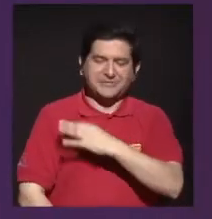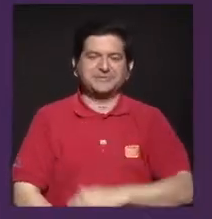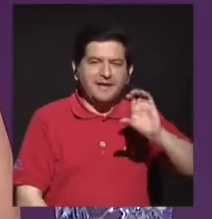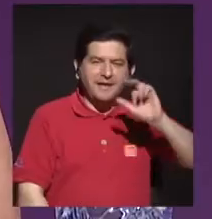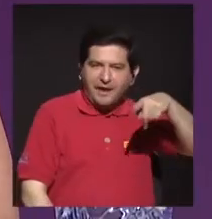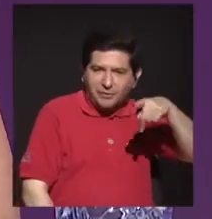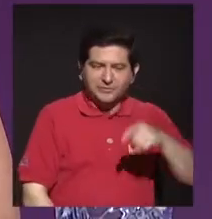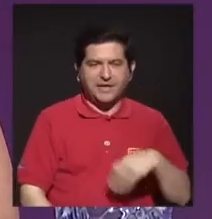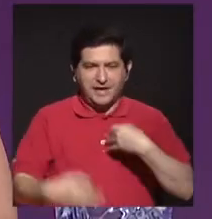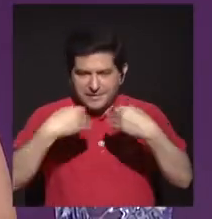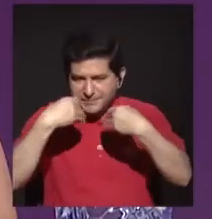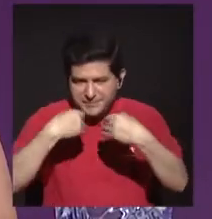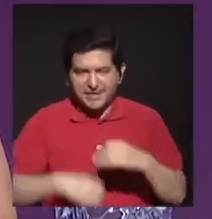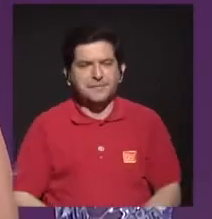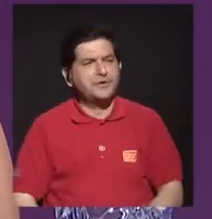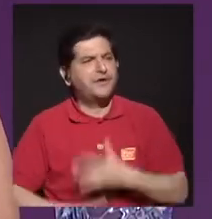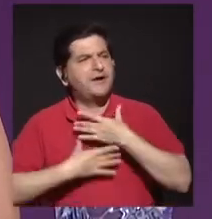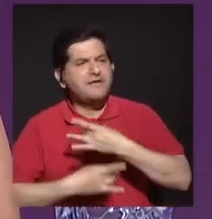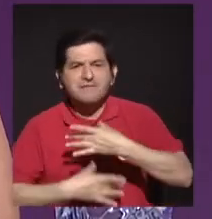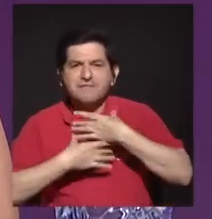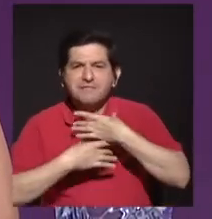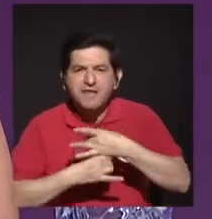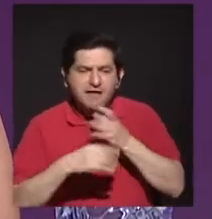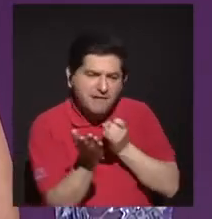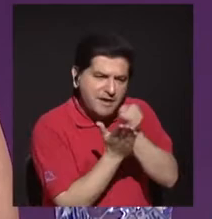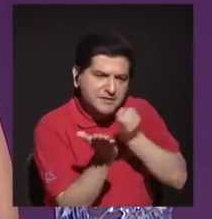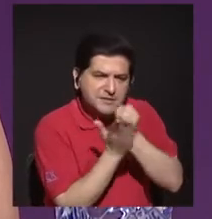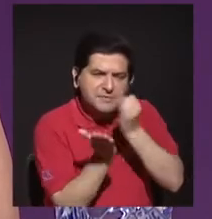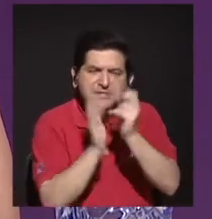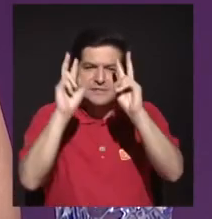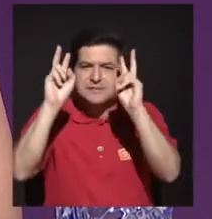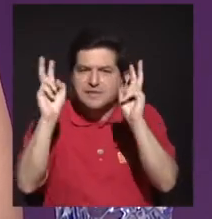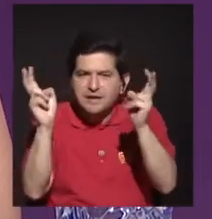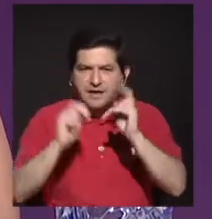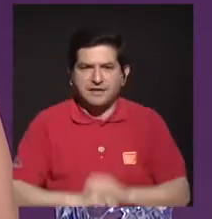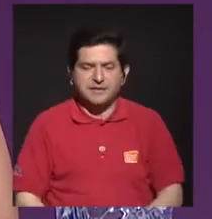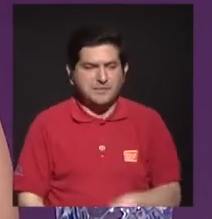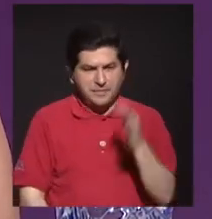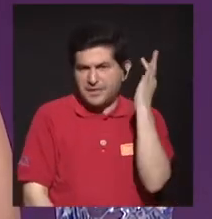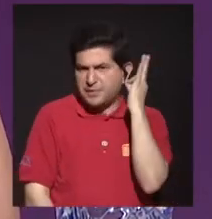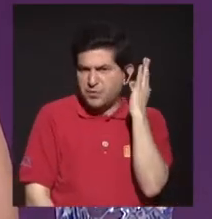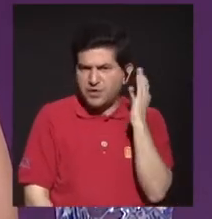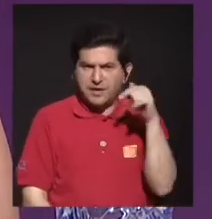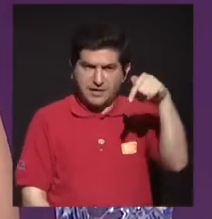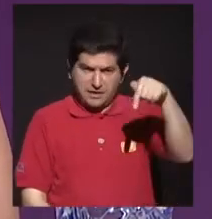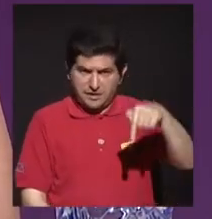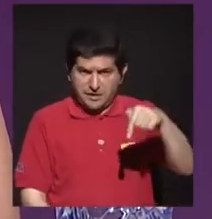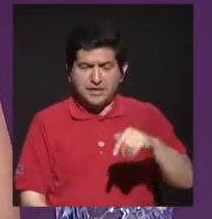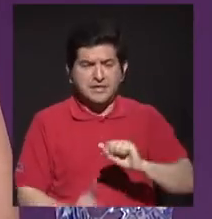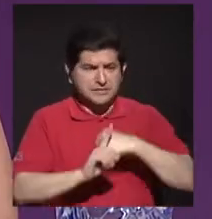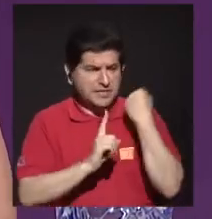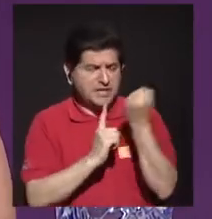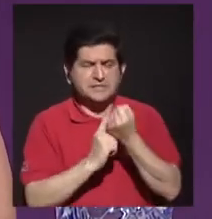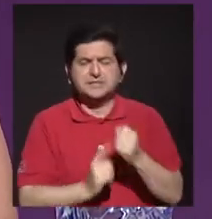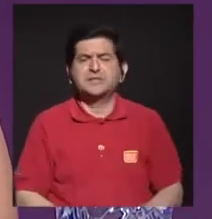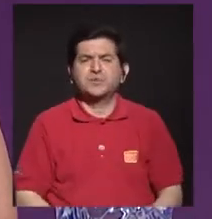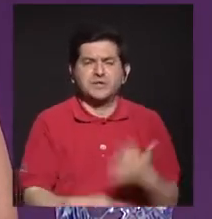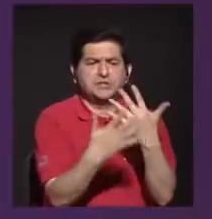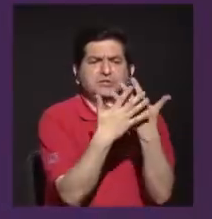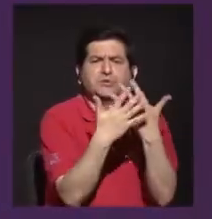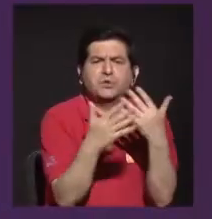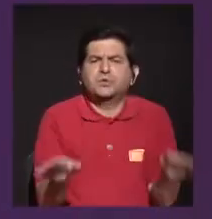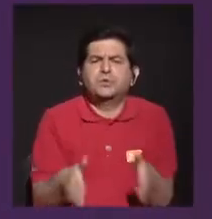todo gusto. ¿Cómo es que surge el interés de investigar sobre esta temática de las mujeres en estos contextos